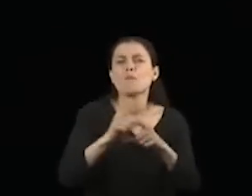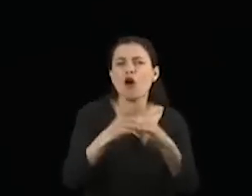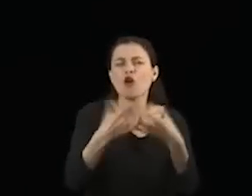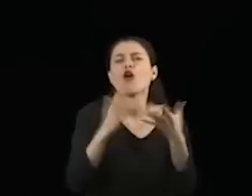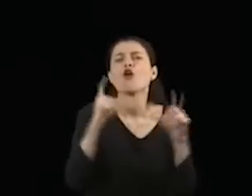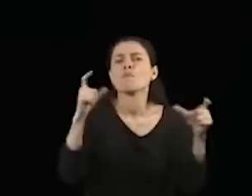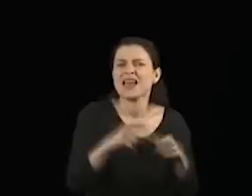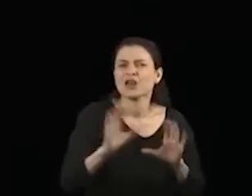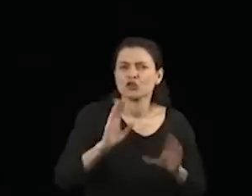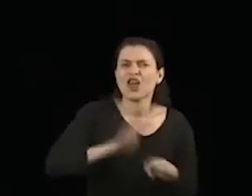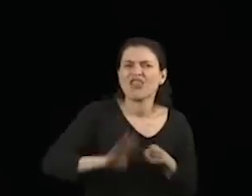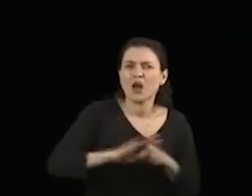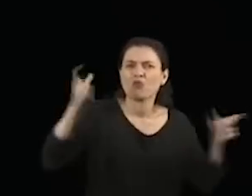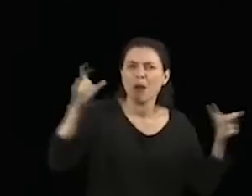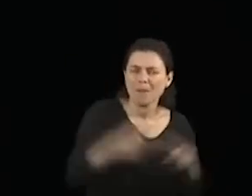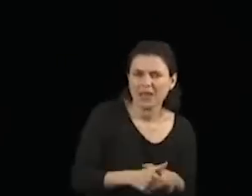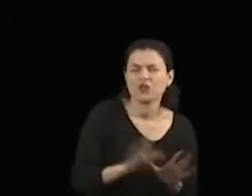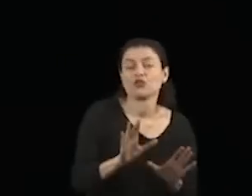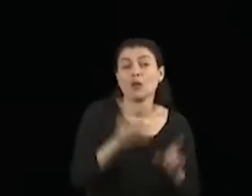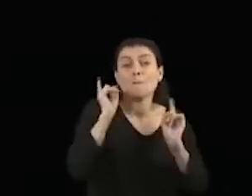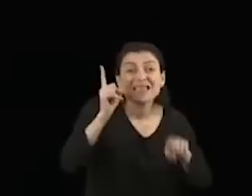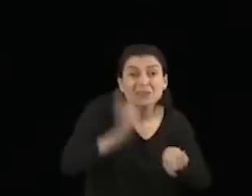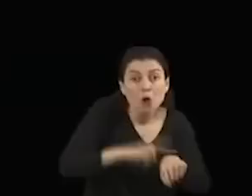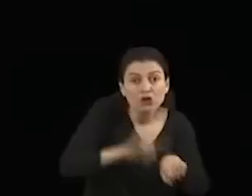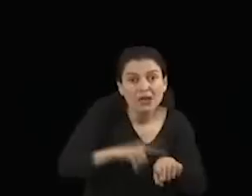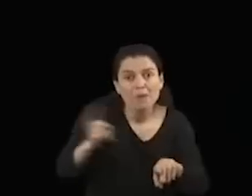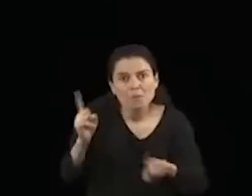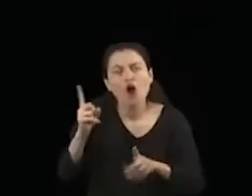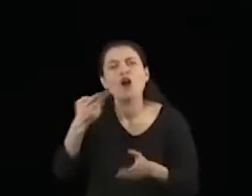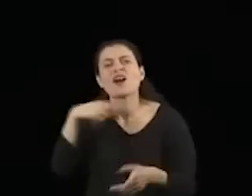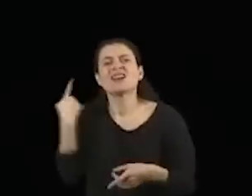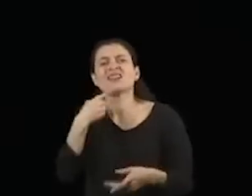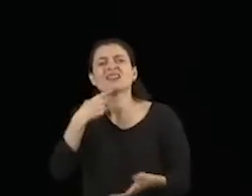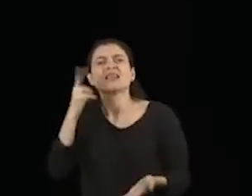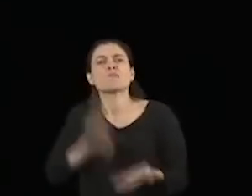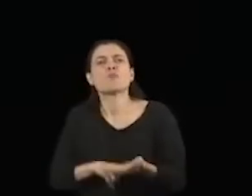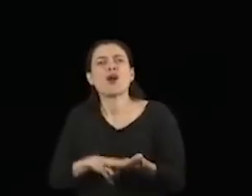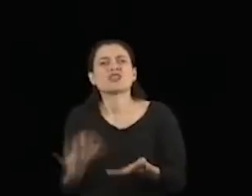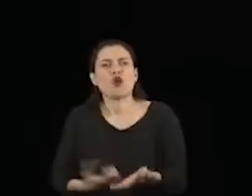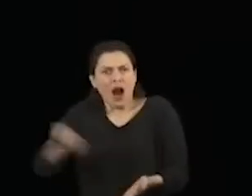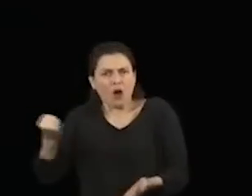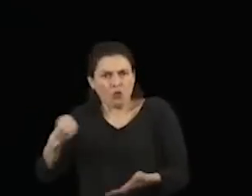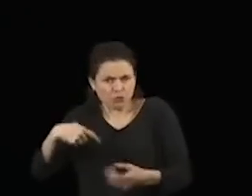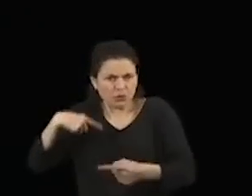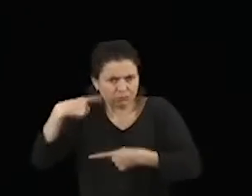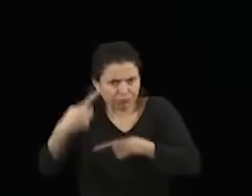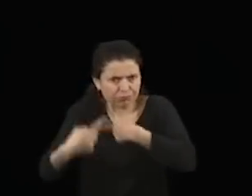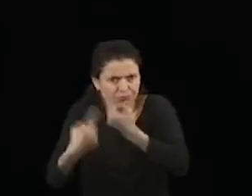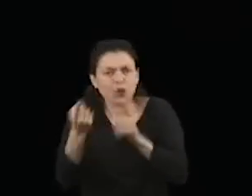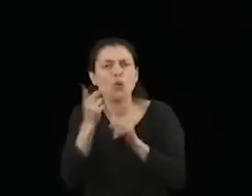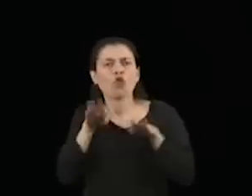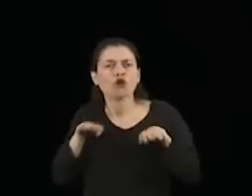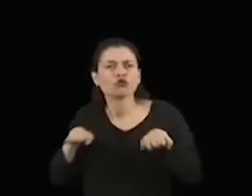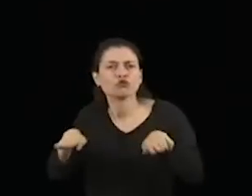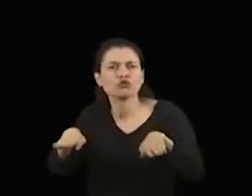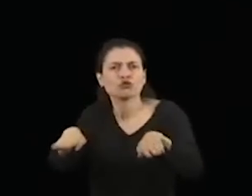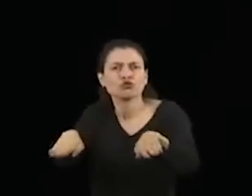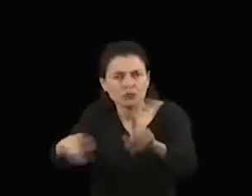Y como además avanzaba el ajuste fiscal, de hecho en enero ya tuvimos